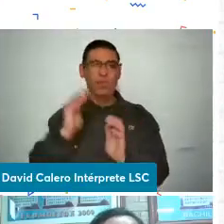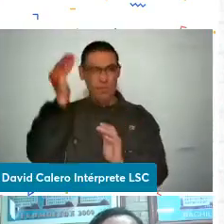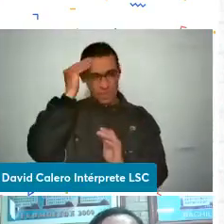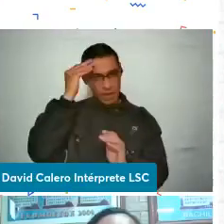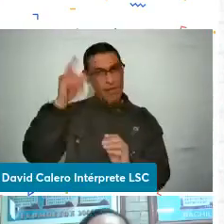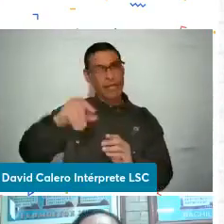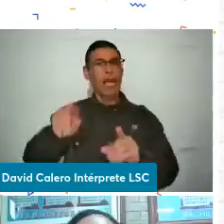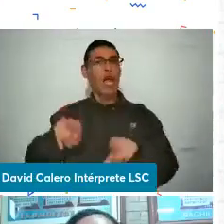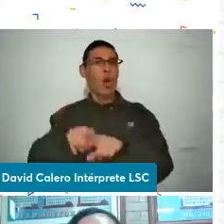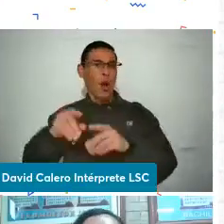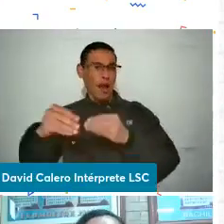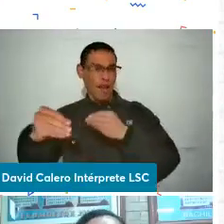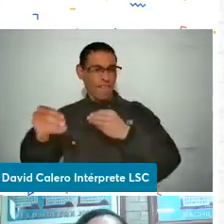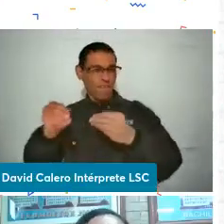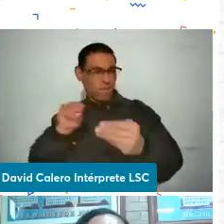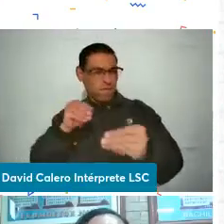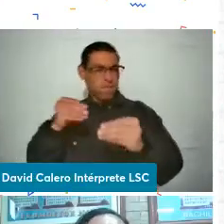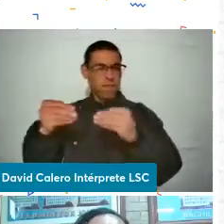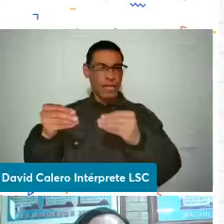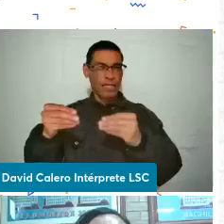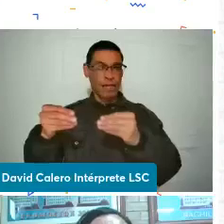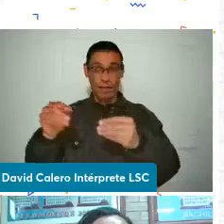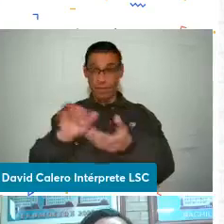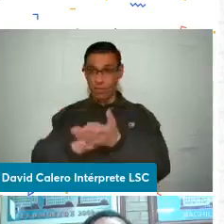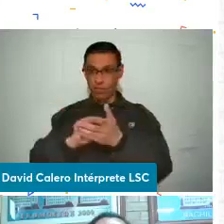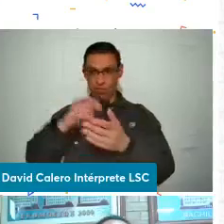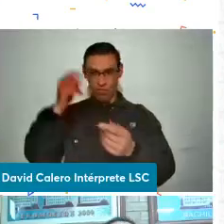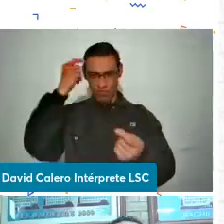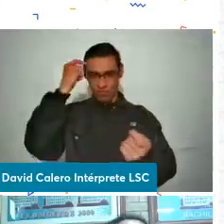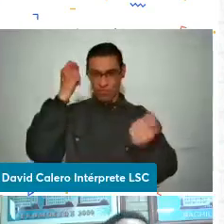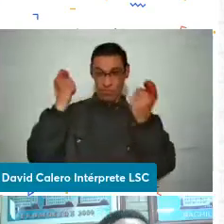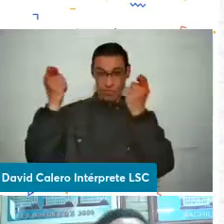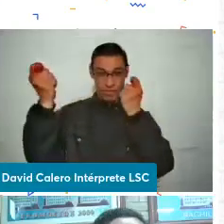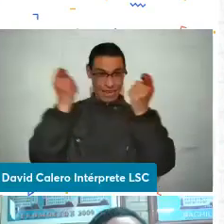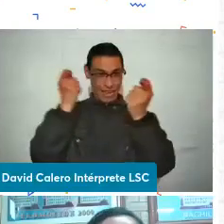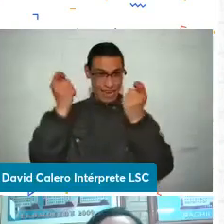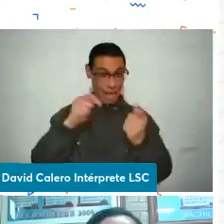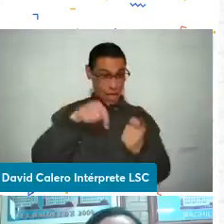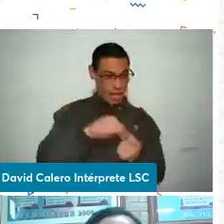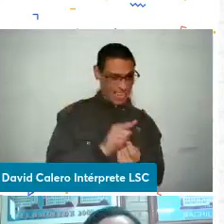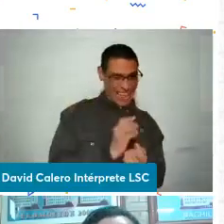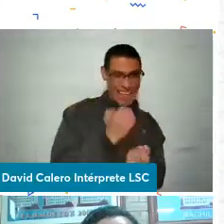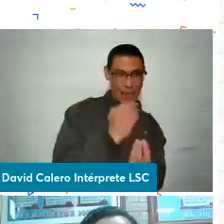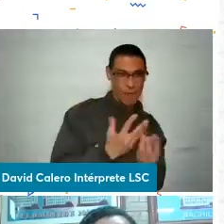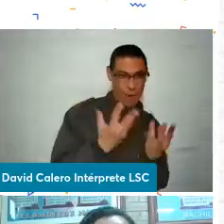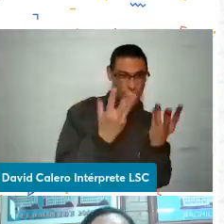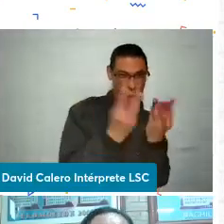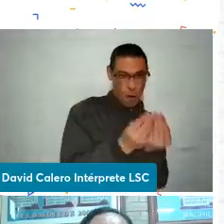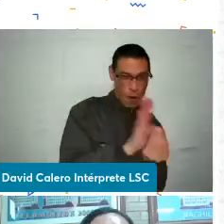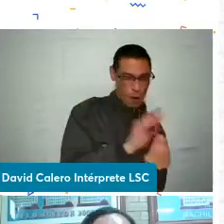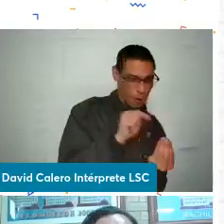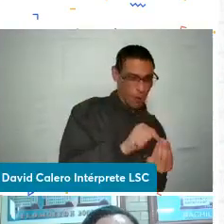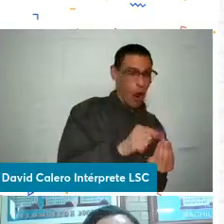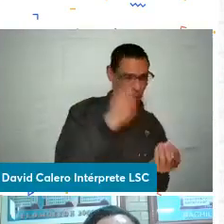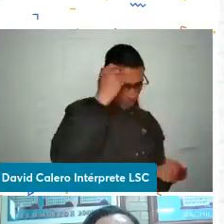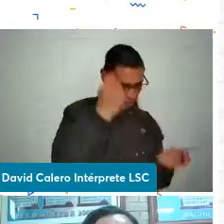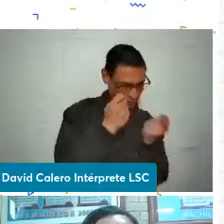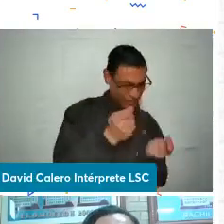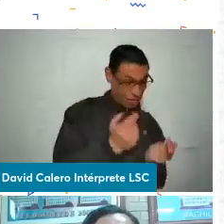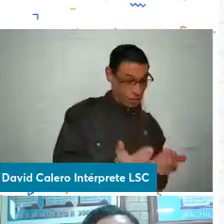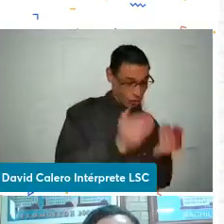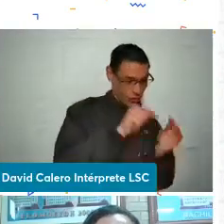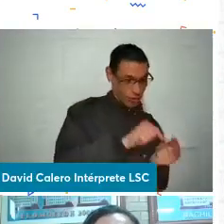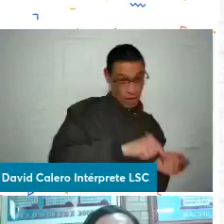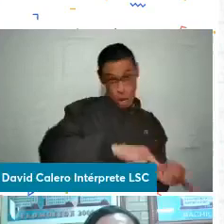que probablemente nos funcionó con un grado, con el otro grado probablemente no nos va a funcionar o tendremos que hacerles